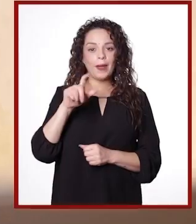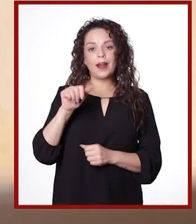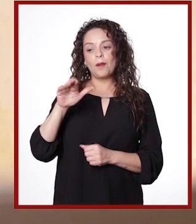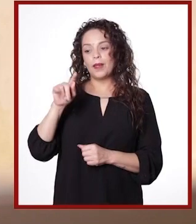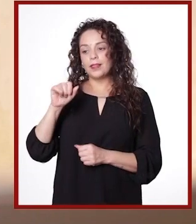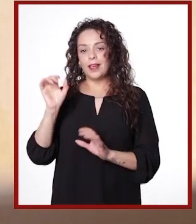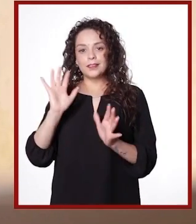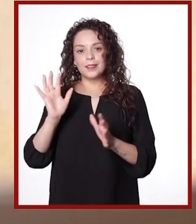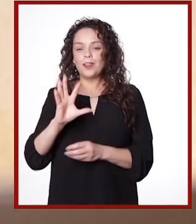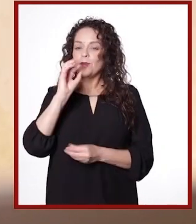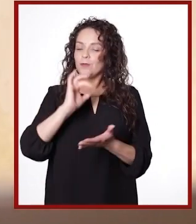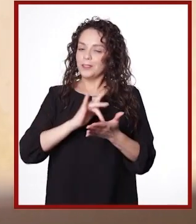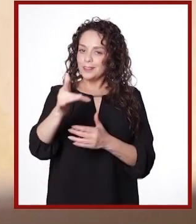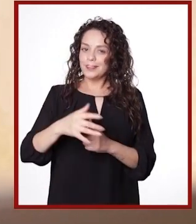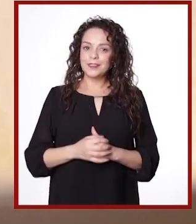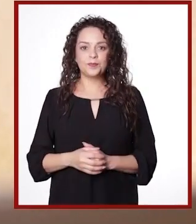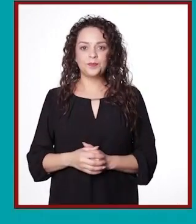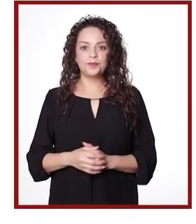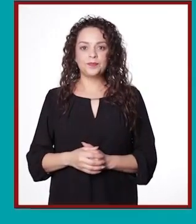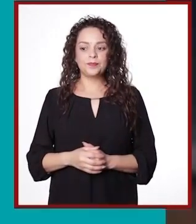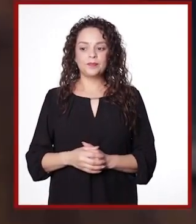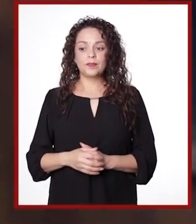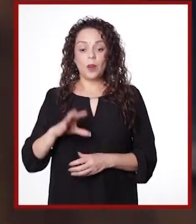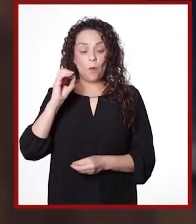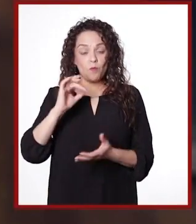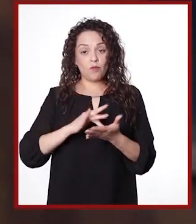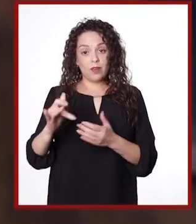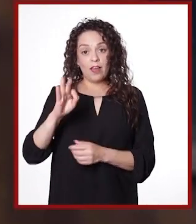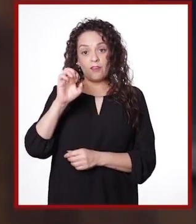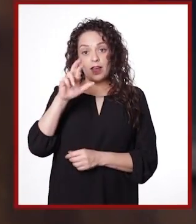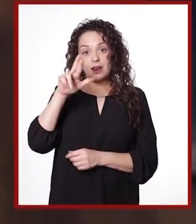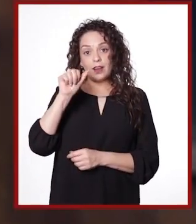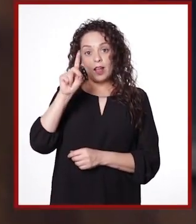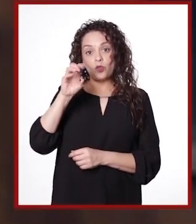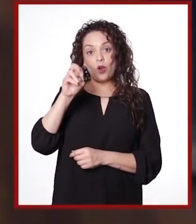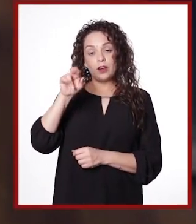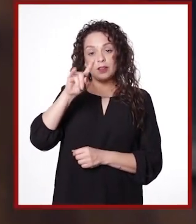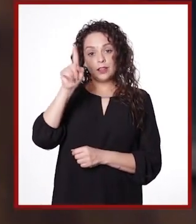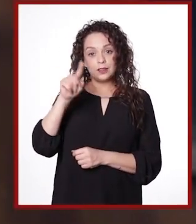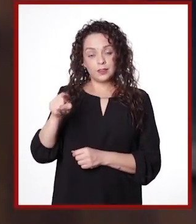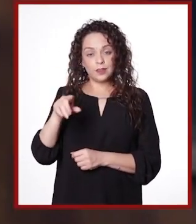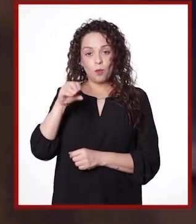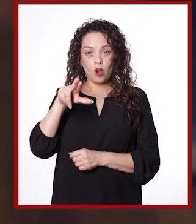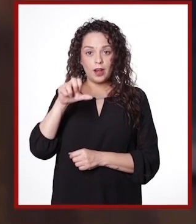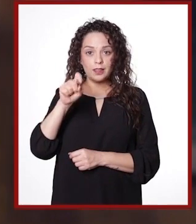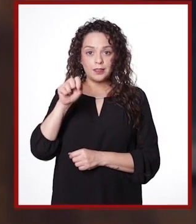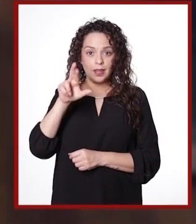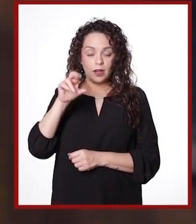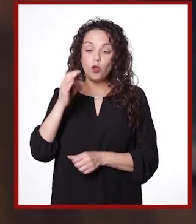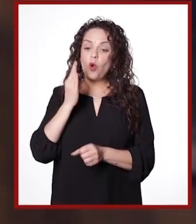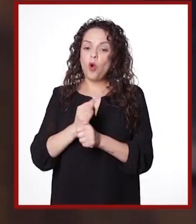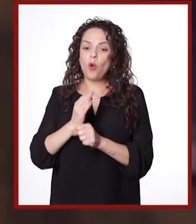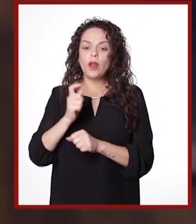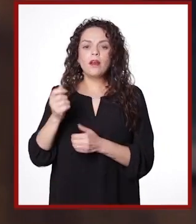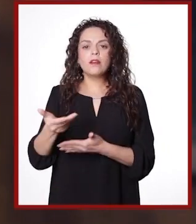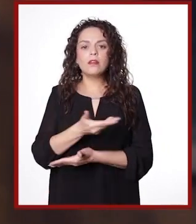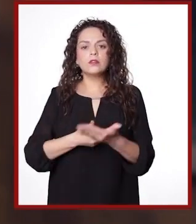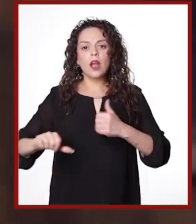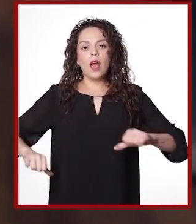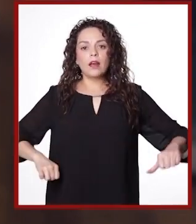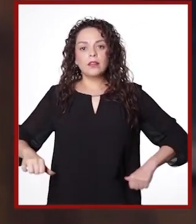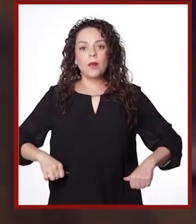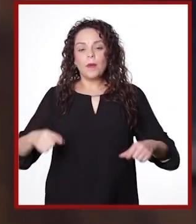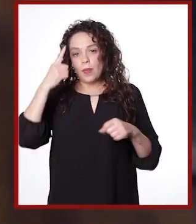Adiós, Fernando, muchas gracias. Muchas gracias, Fernando Ortiz Monasterio. Vámonos ahora a compartirles una